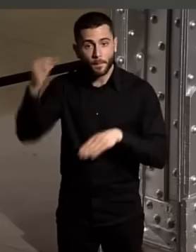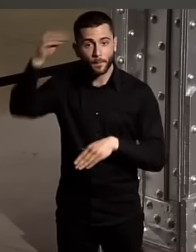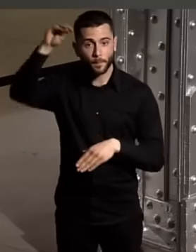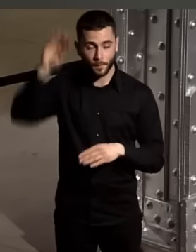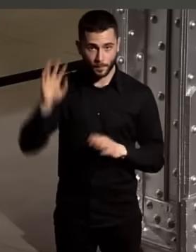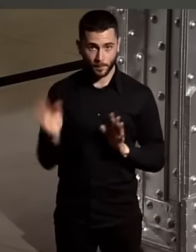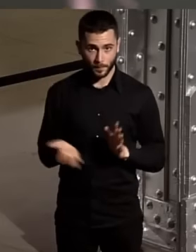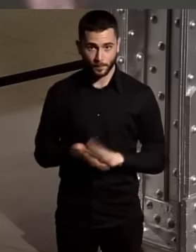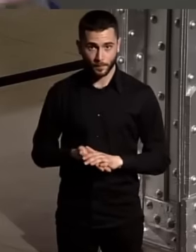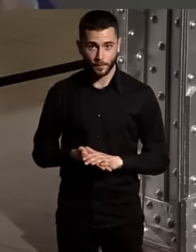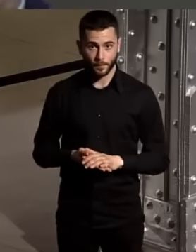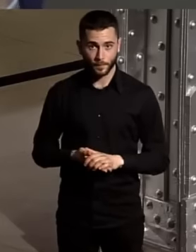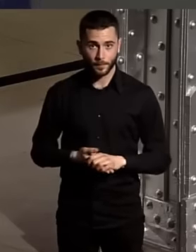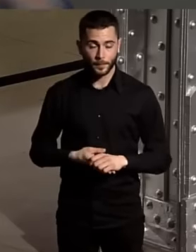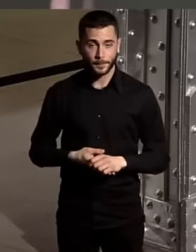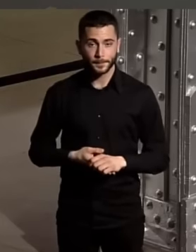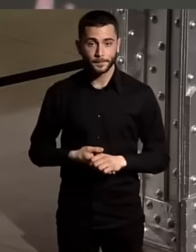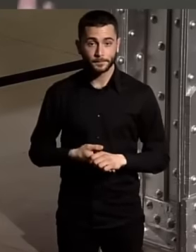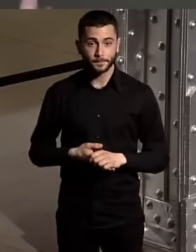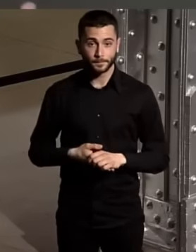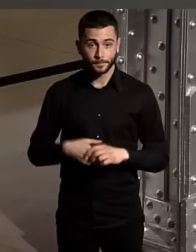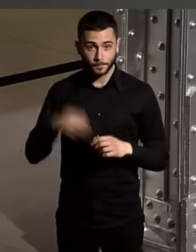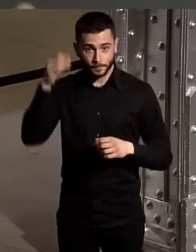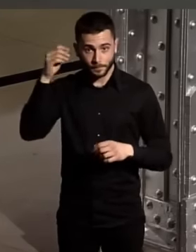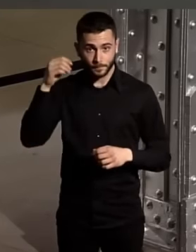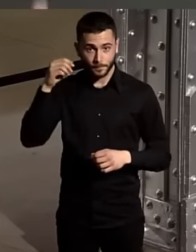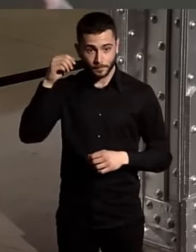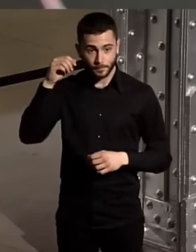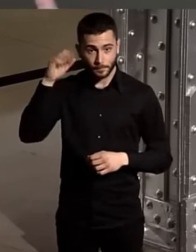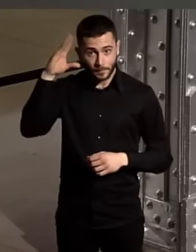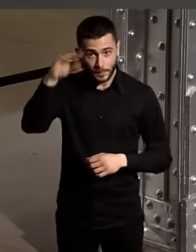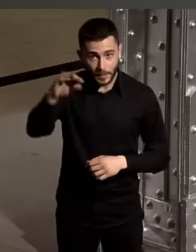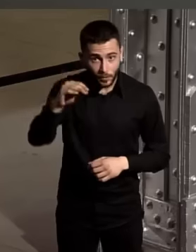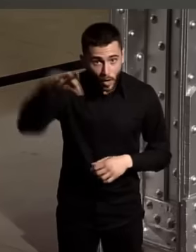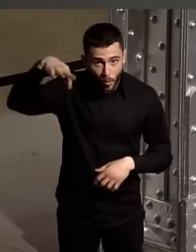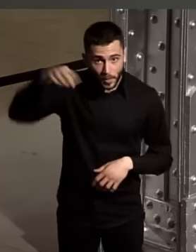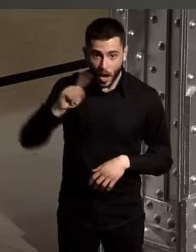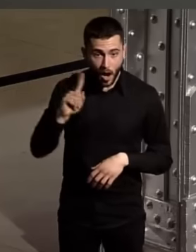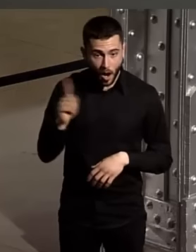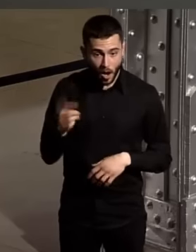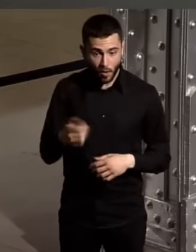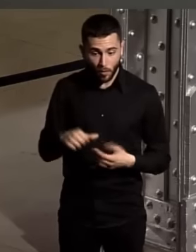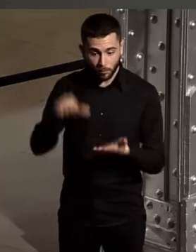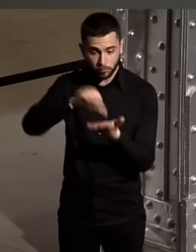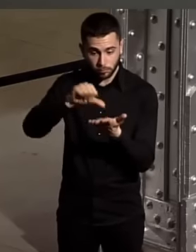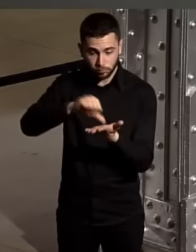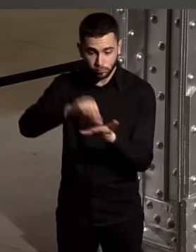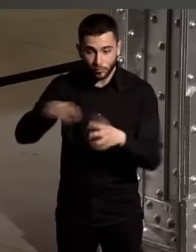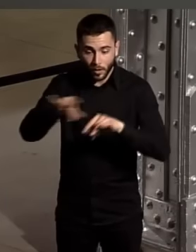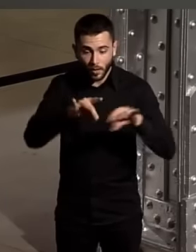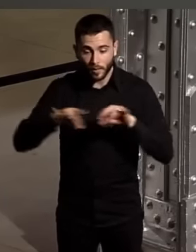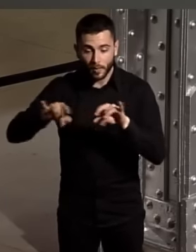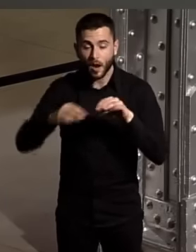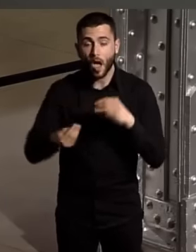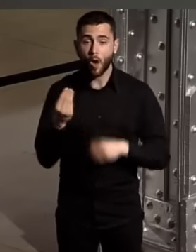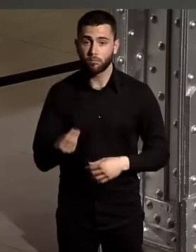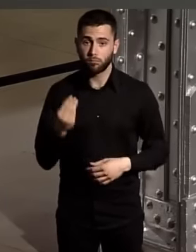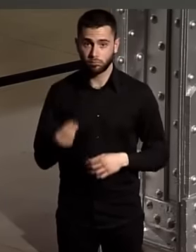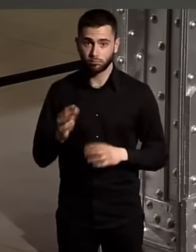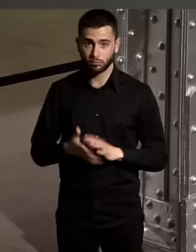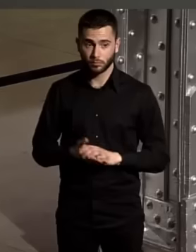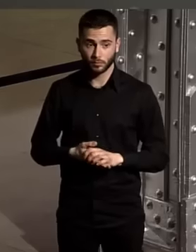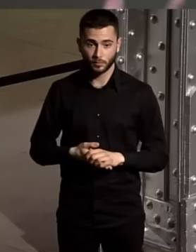solo eh intelectual sino incluso riqueza a la región Y dices ostras y me acuerdo que también con María